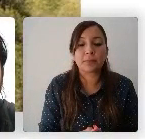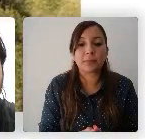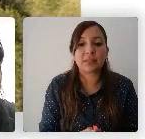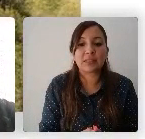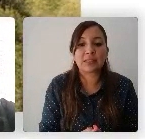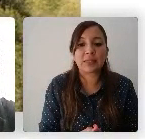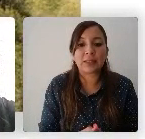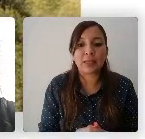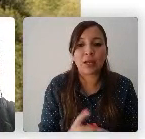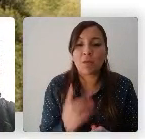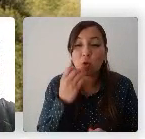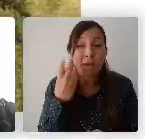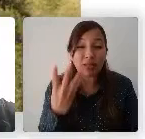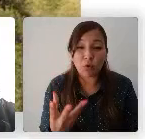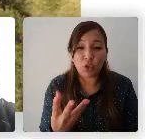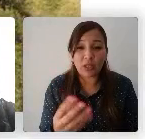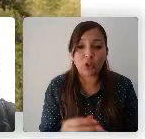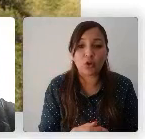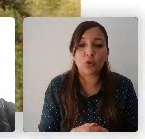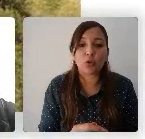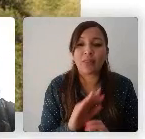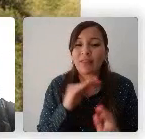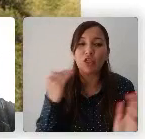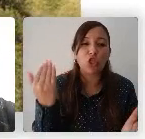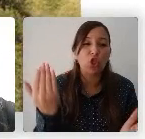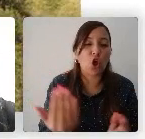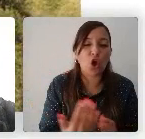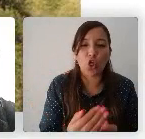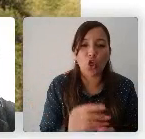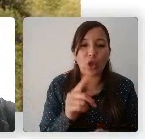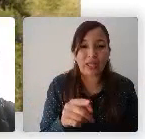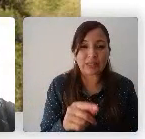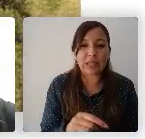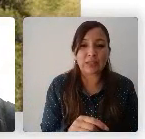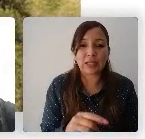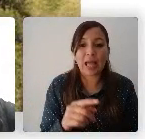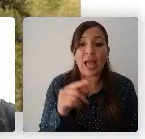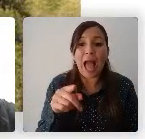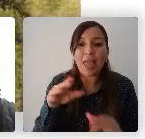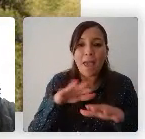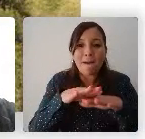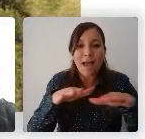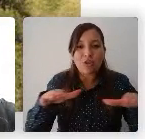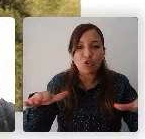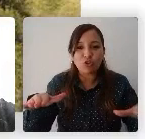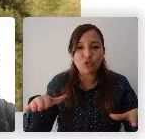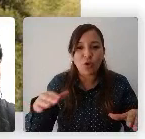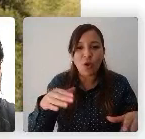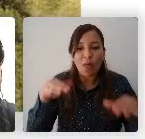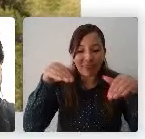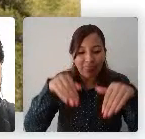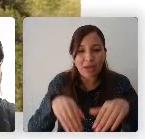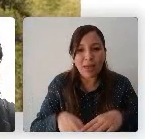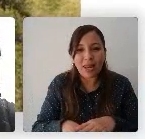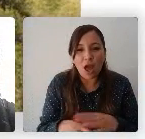rutas y lo más interesante es que cada uno de estos emprendimientos tiene baños termales. Entonces estamos hablando de hacer